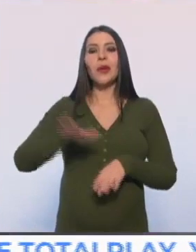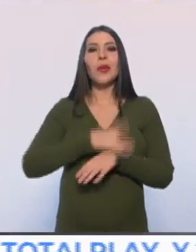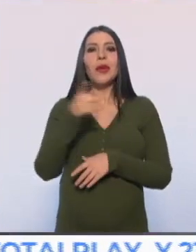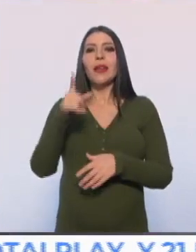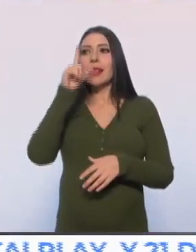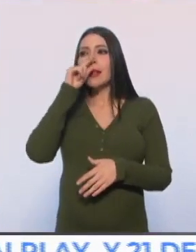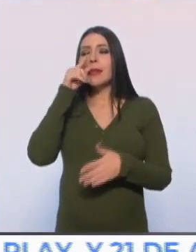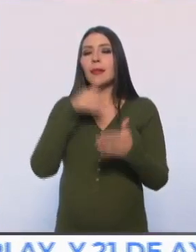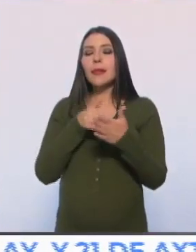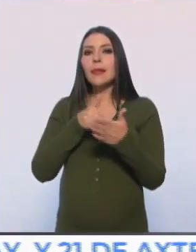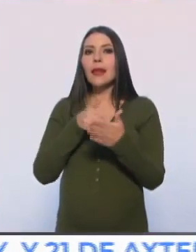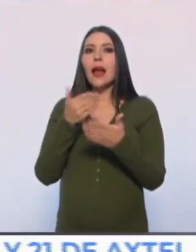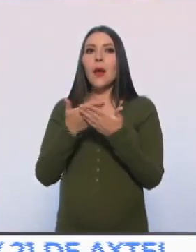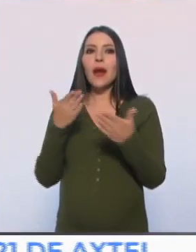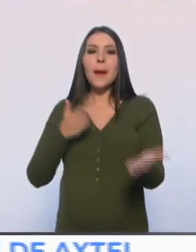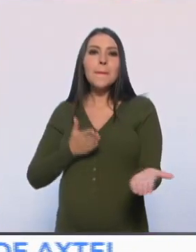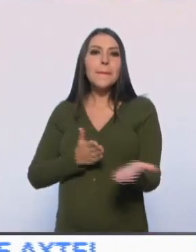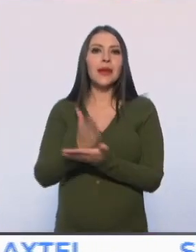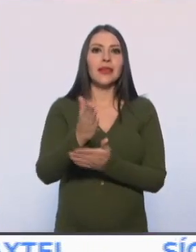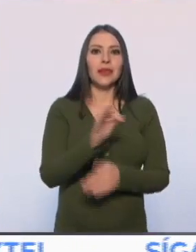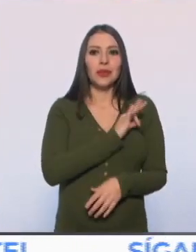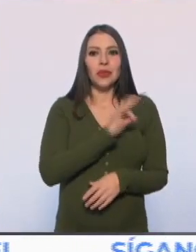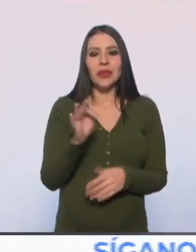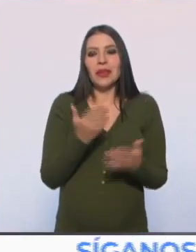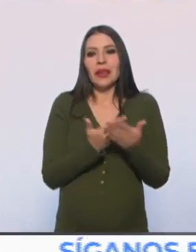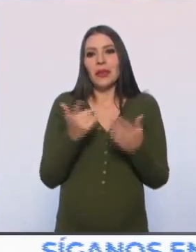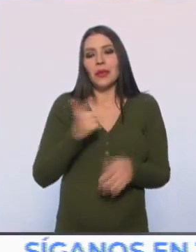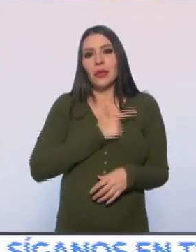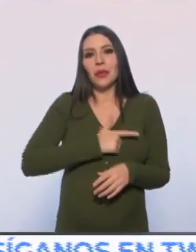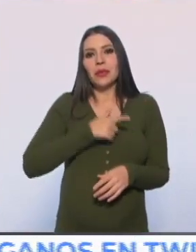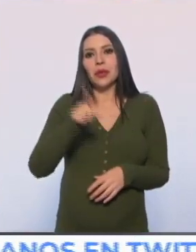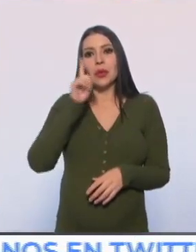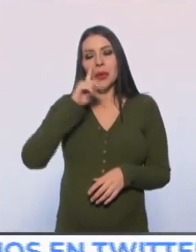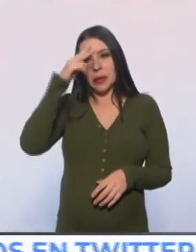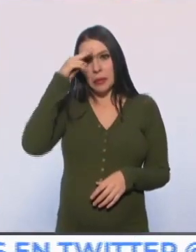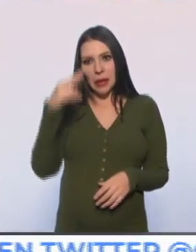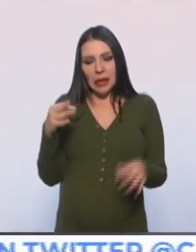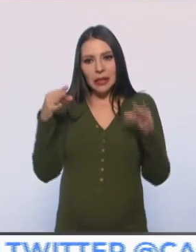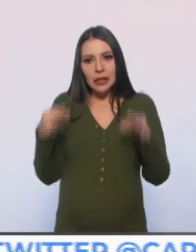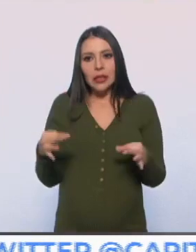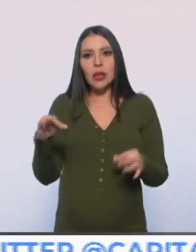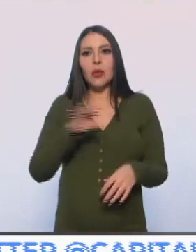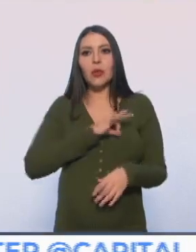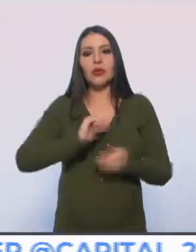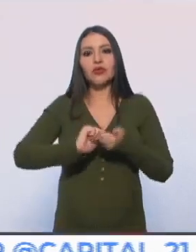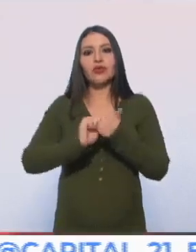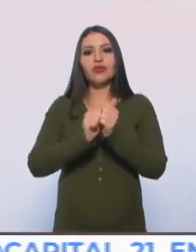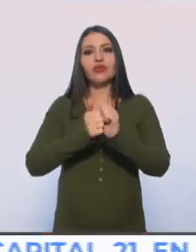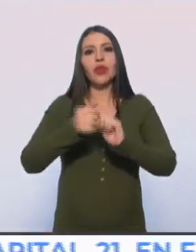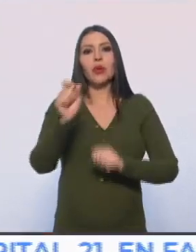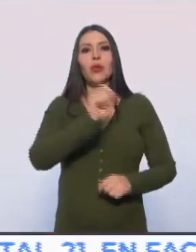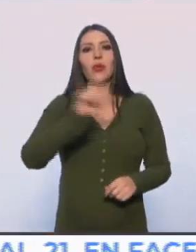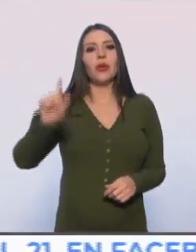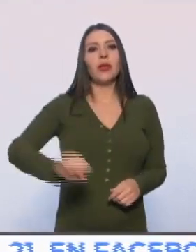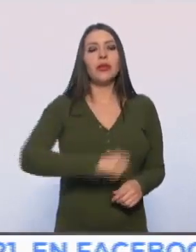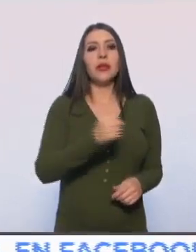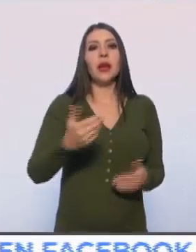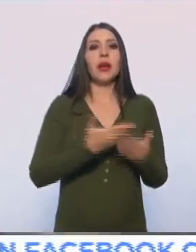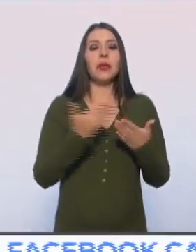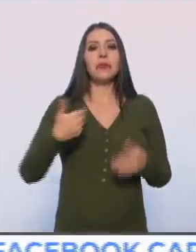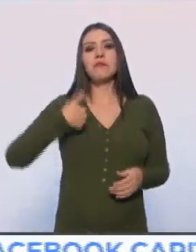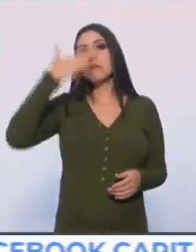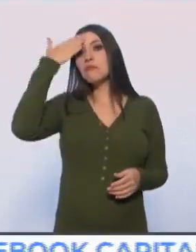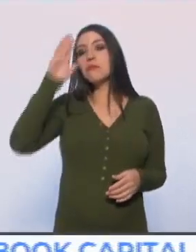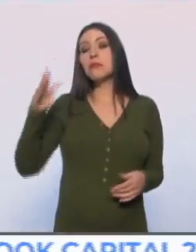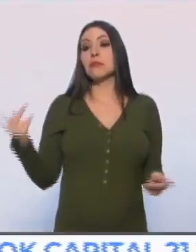que la gente vea tenis y pueda ser consciente de que puede ser profesional en el mundo del tenis. A partir de ahí desconozco un poco